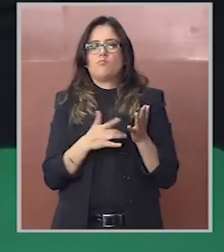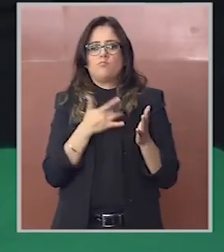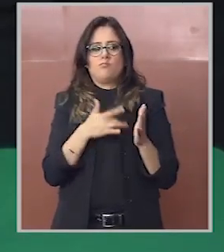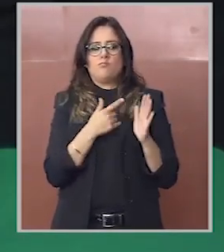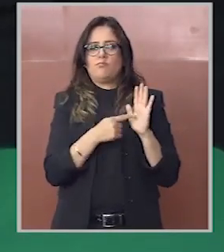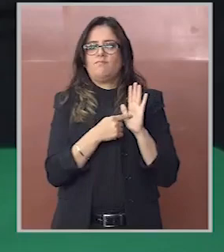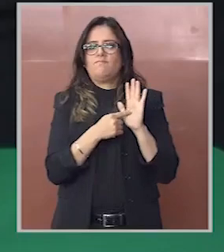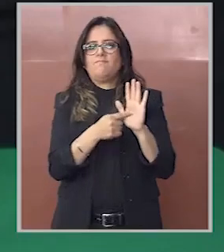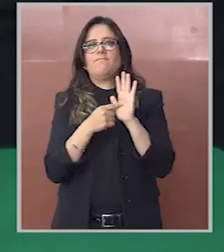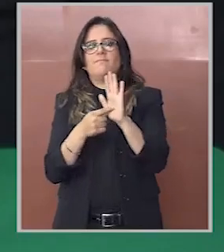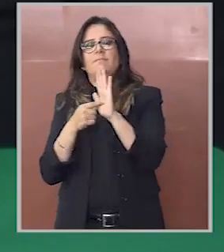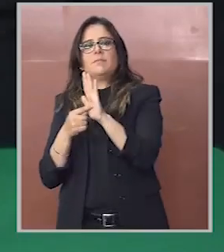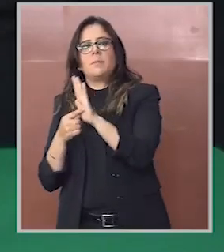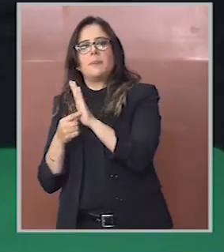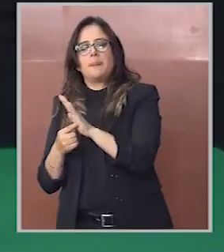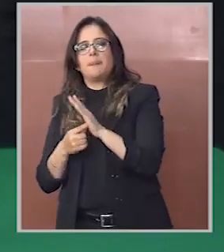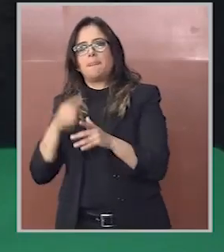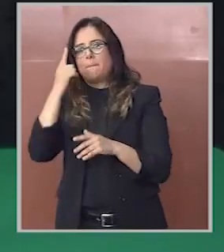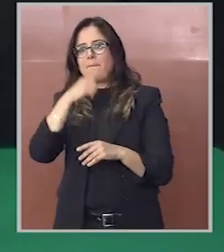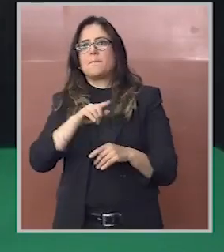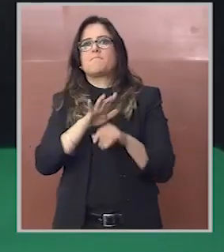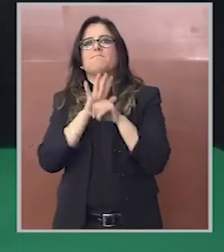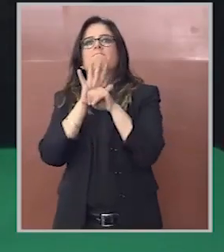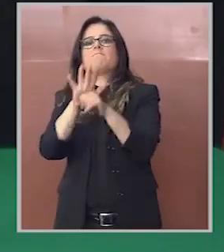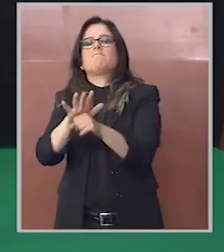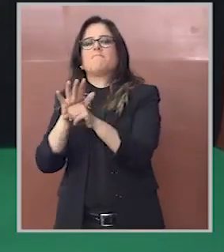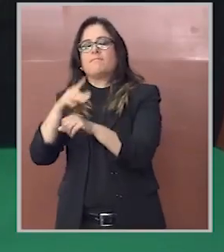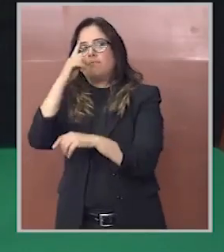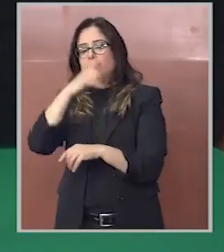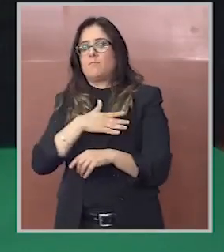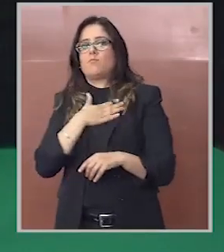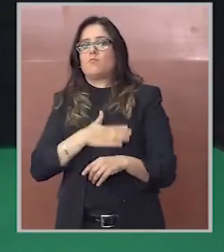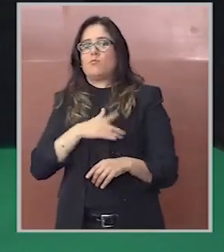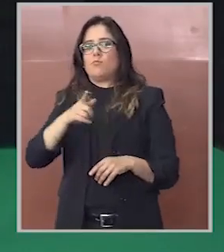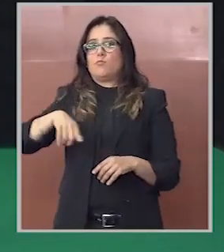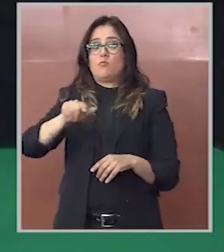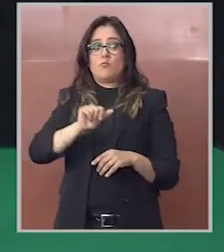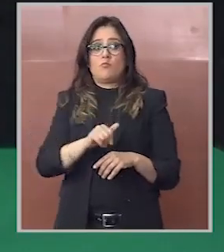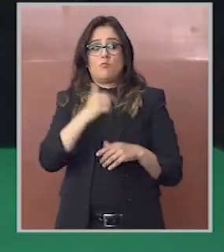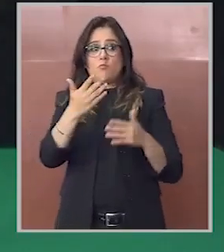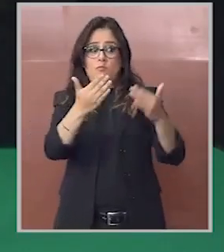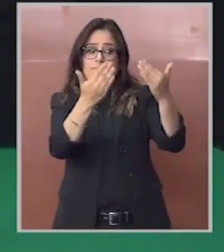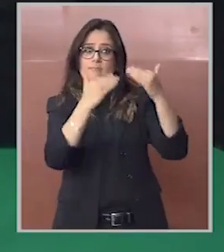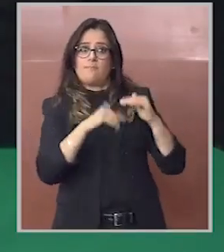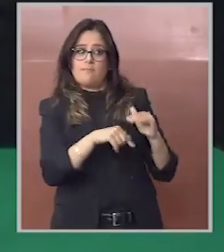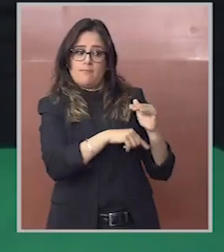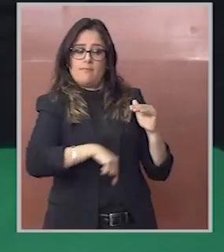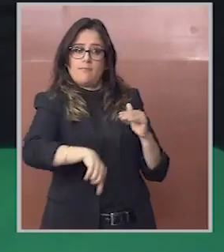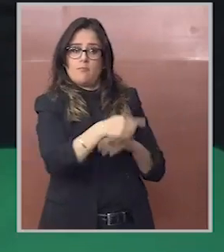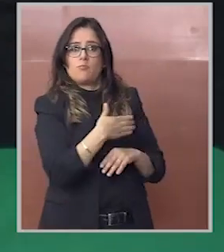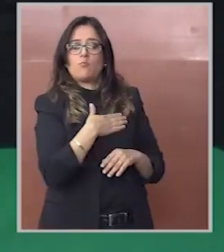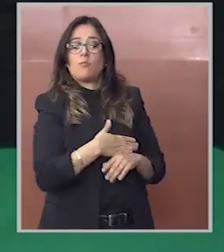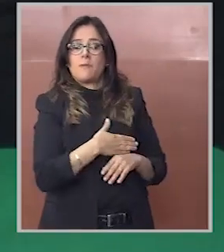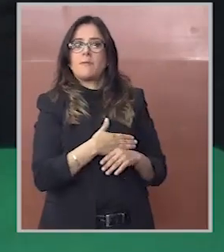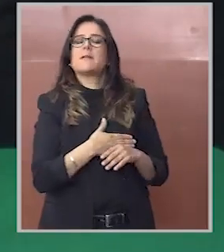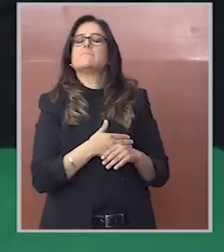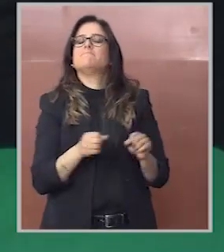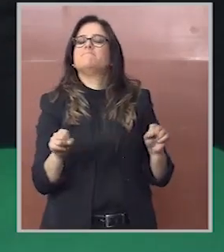justicia los otros niveles de justicia también puedan encontrar que estos son elementos